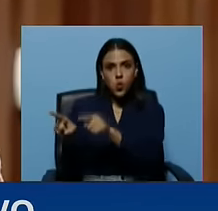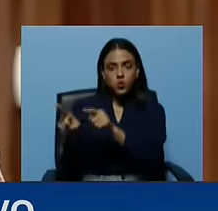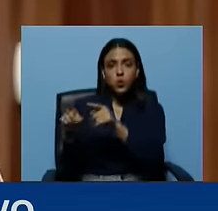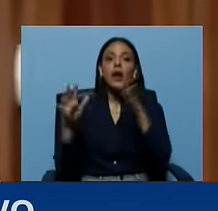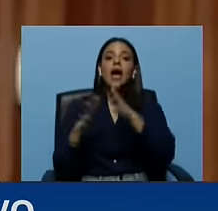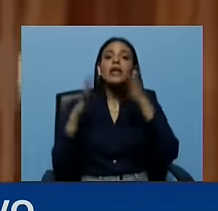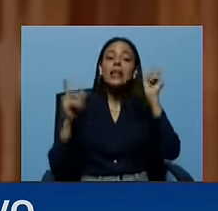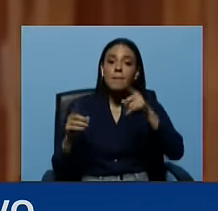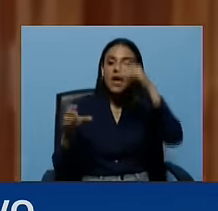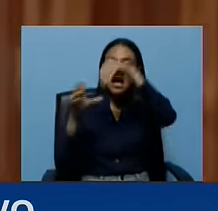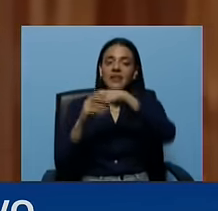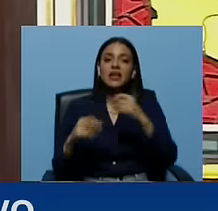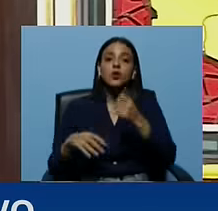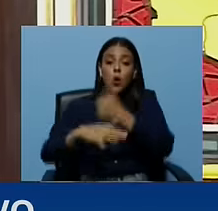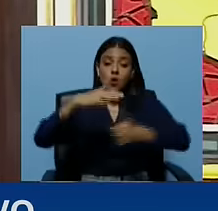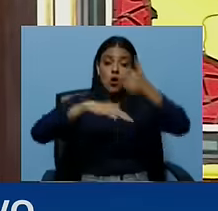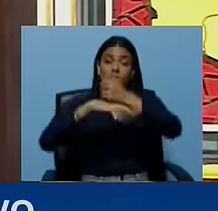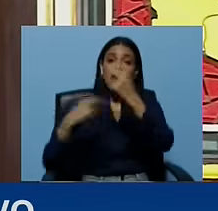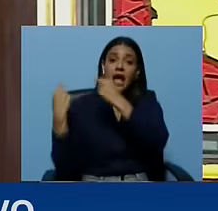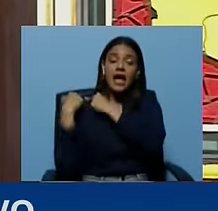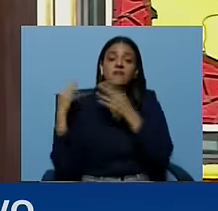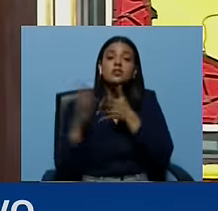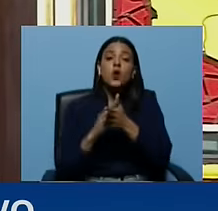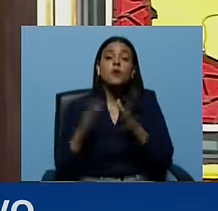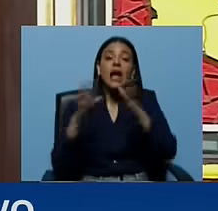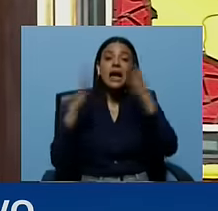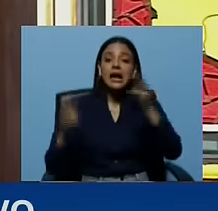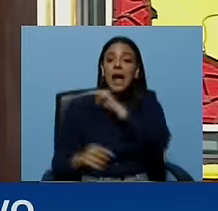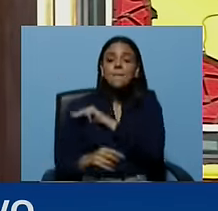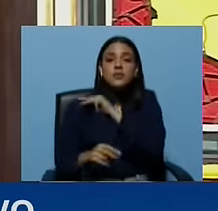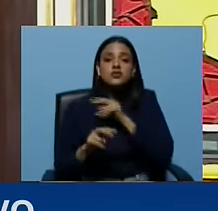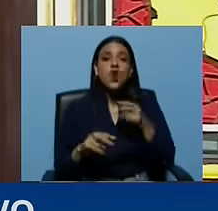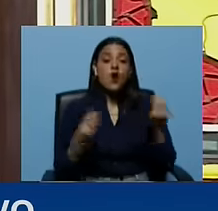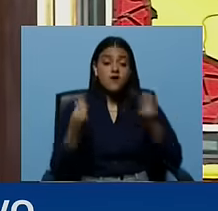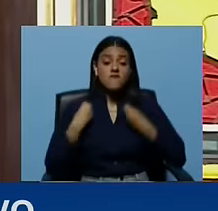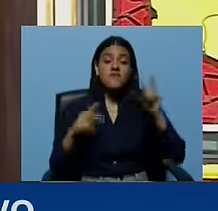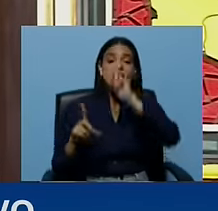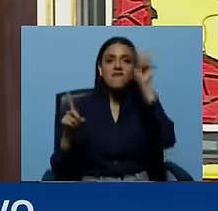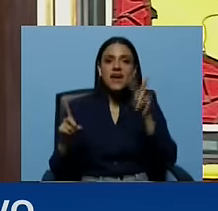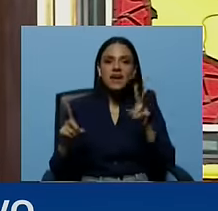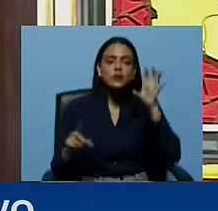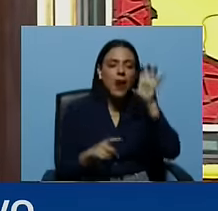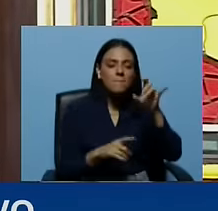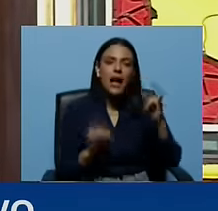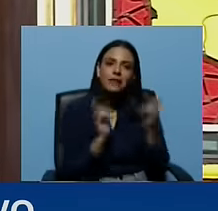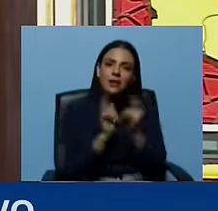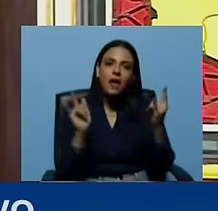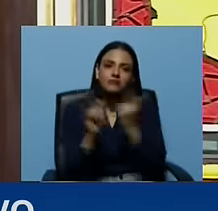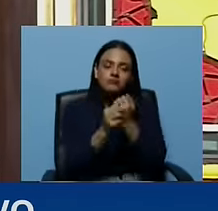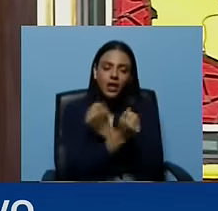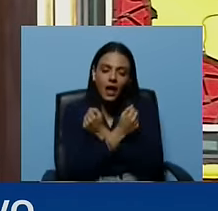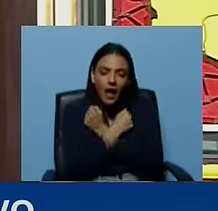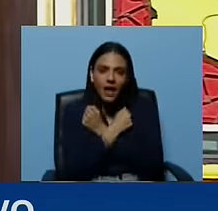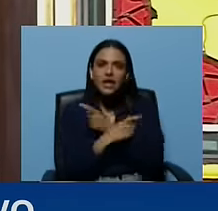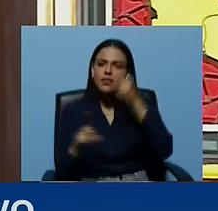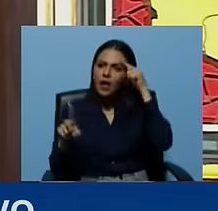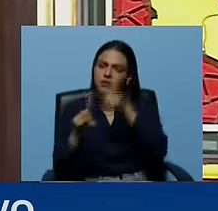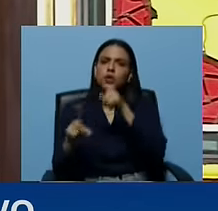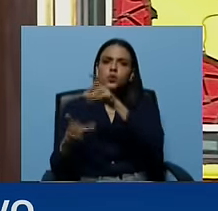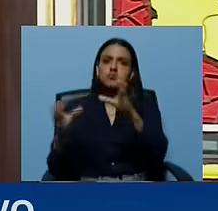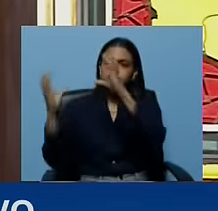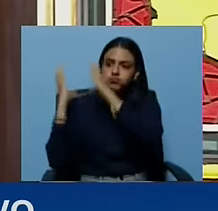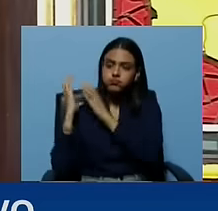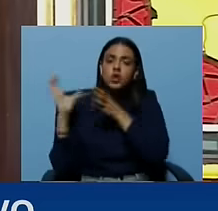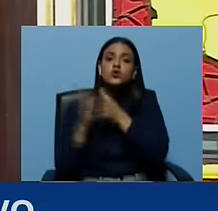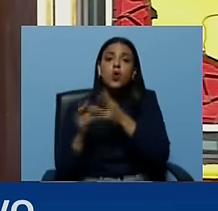misión. Viva Venezuela, mi patria querida, con tu amor dedicado a esta tarea. Y